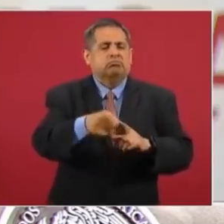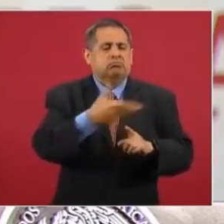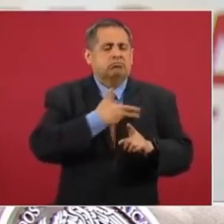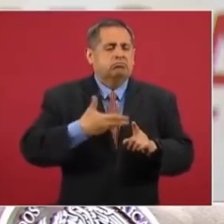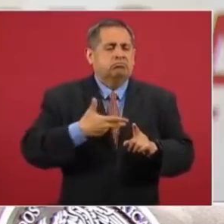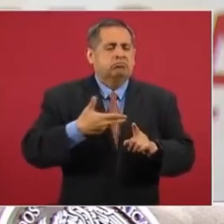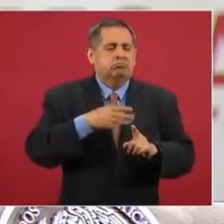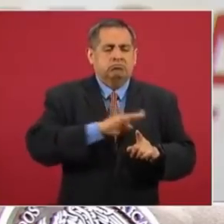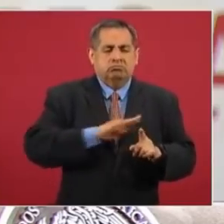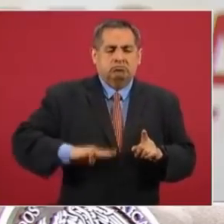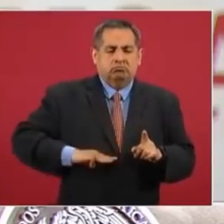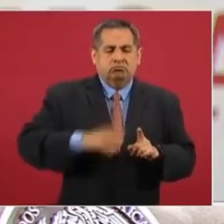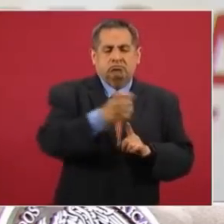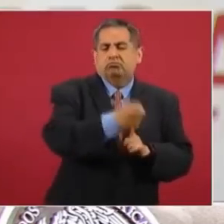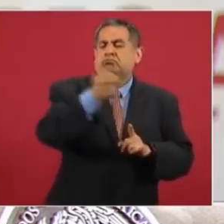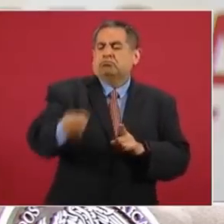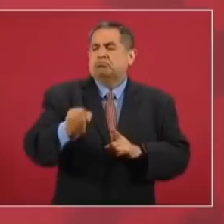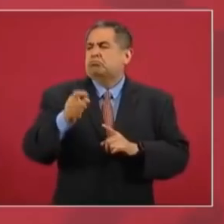directo.